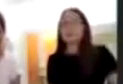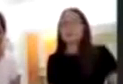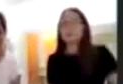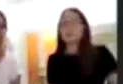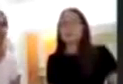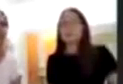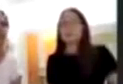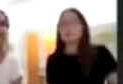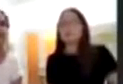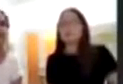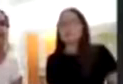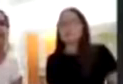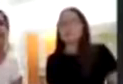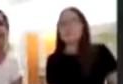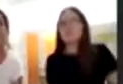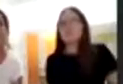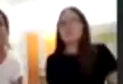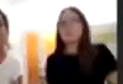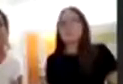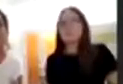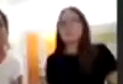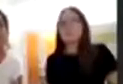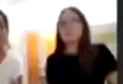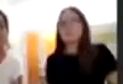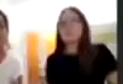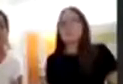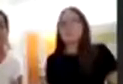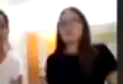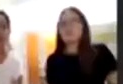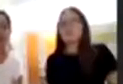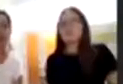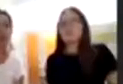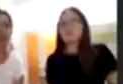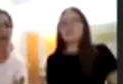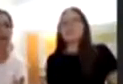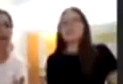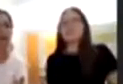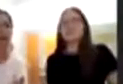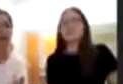Bueno, entonces ahora les vamos a contar los elementos del entramado que identificamos.